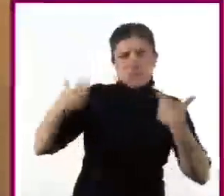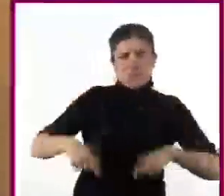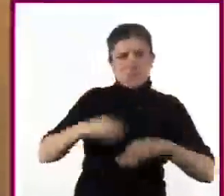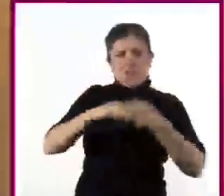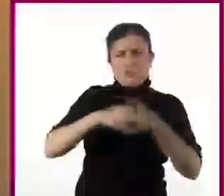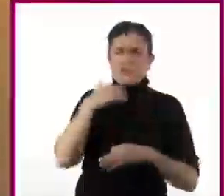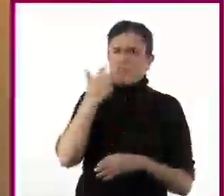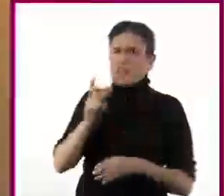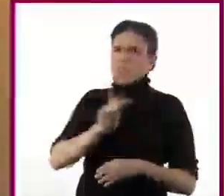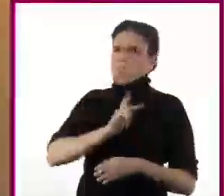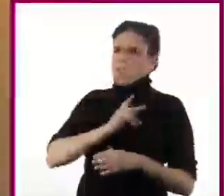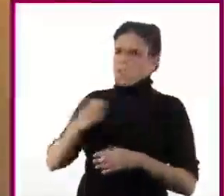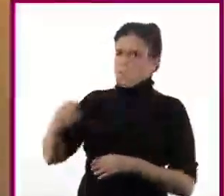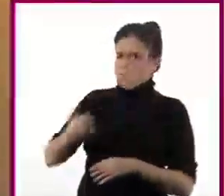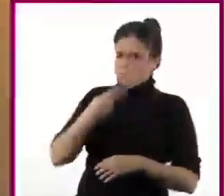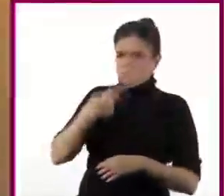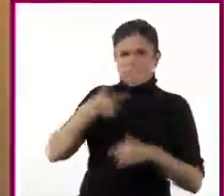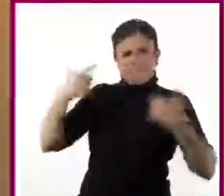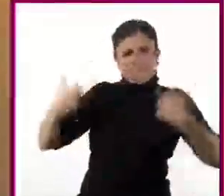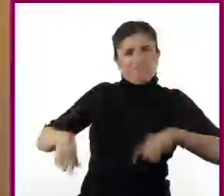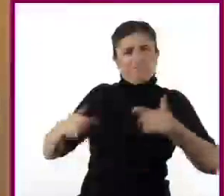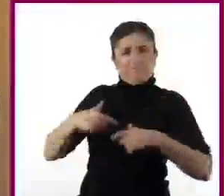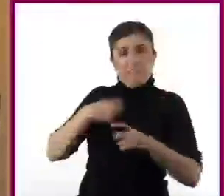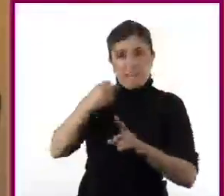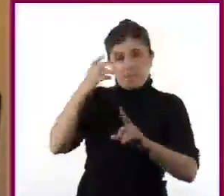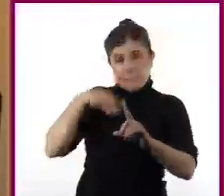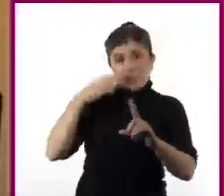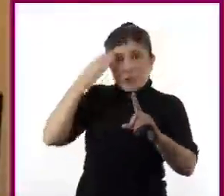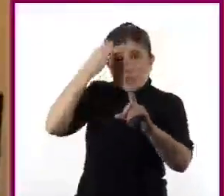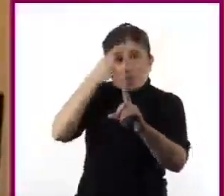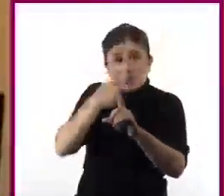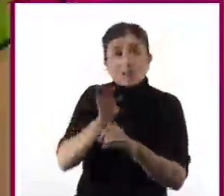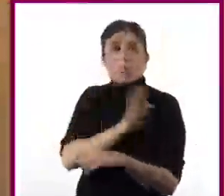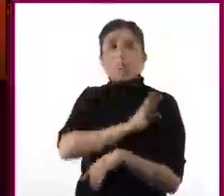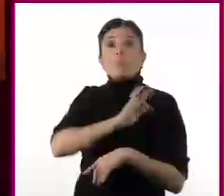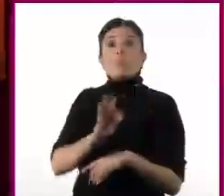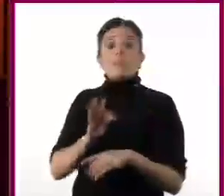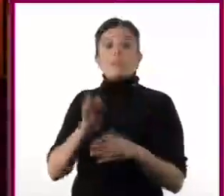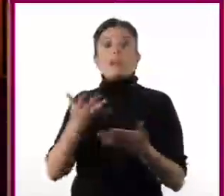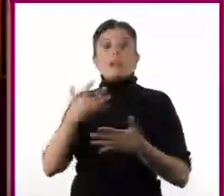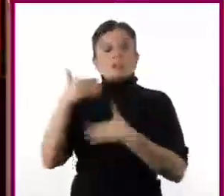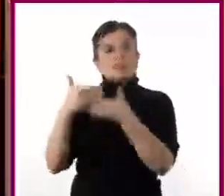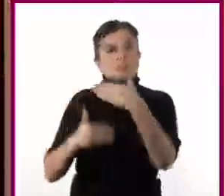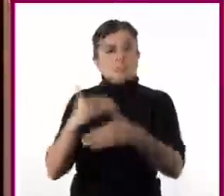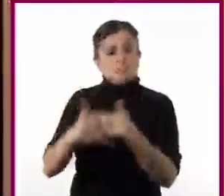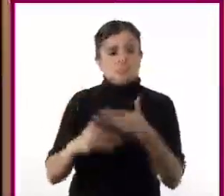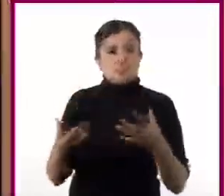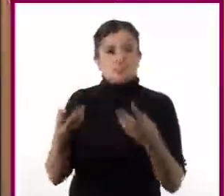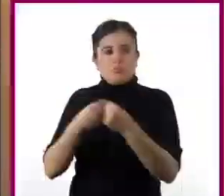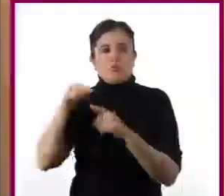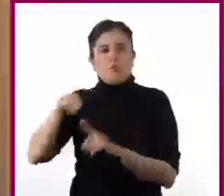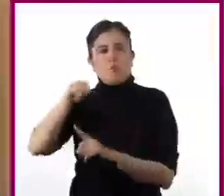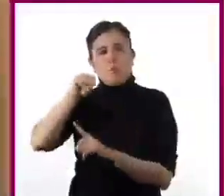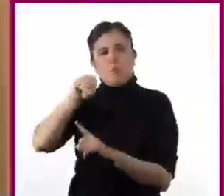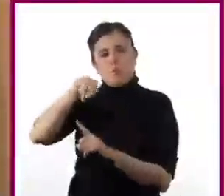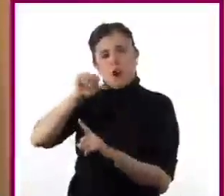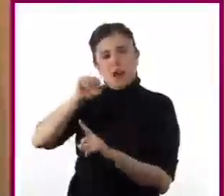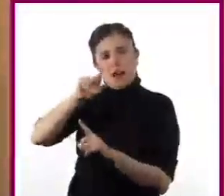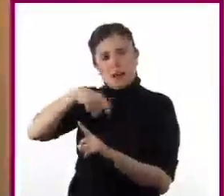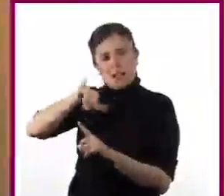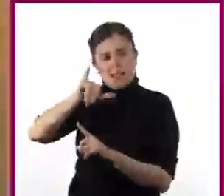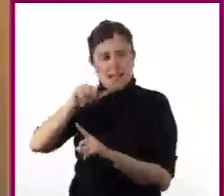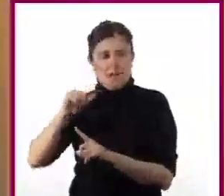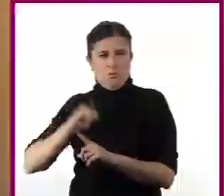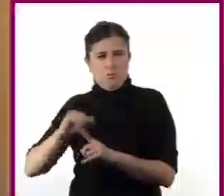sus derechos y privilegios que, desde su perspectiva, solo podrían preservarse con la monarquía. Los peninsulares